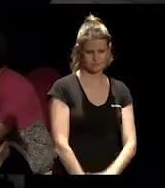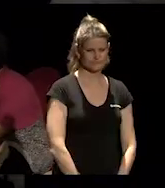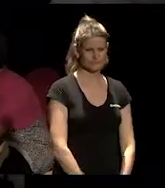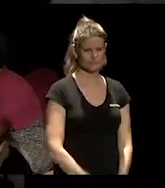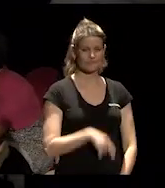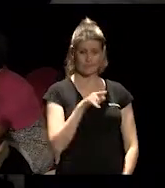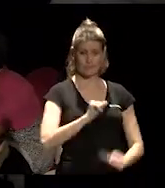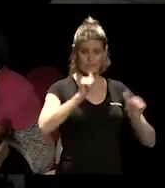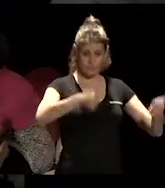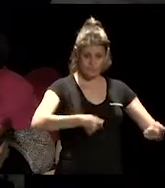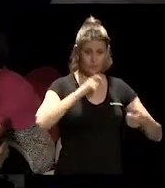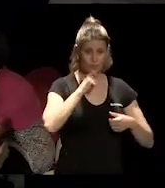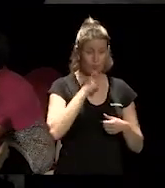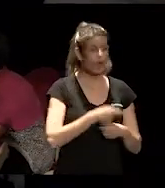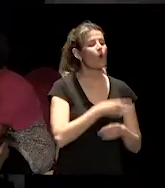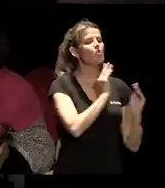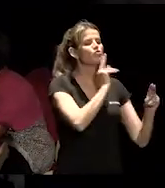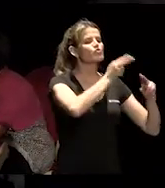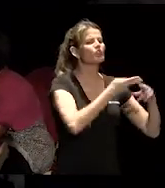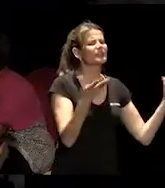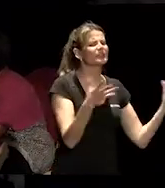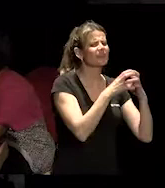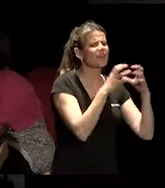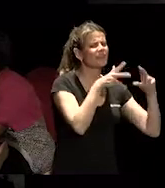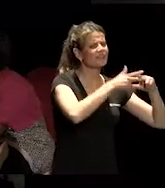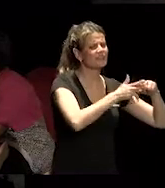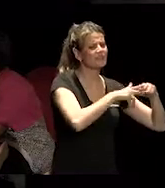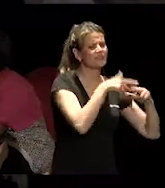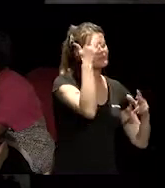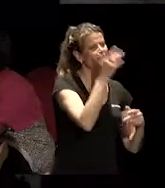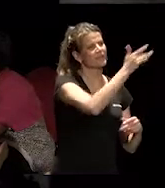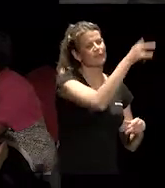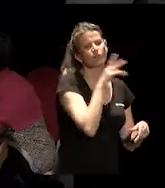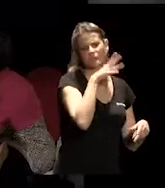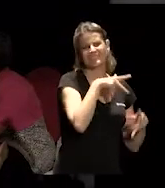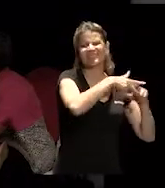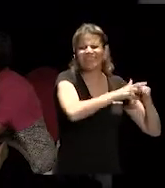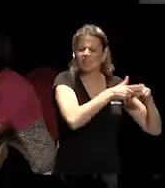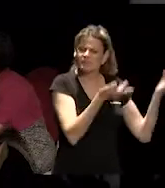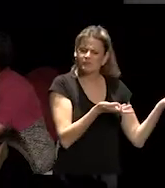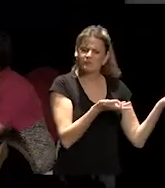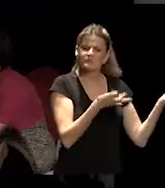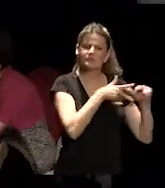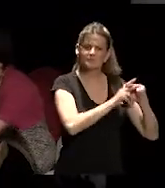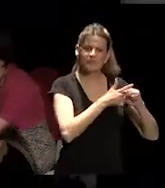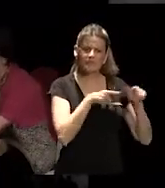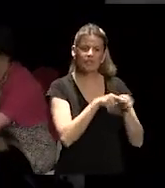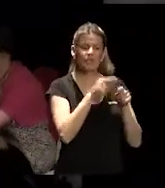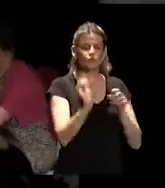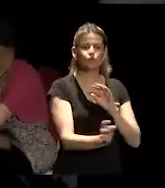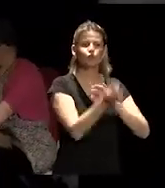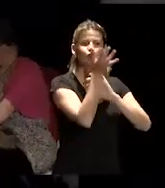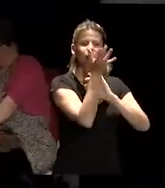Ahí vamos. Y vamos a empezar por el propio nombre, Taller Naranja Imaginario. Taller. Claro, Taller Naranja Imaginario